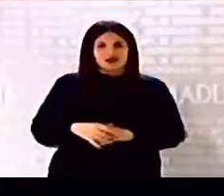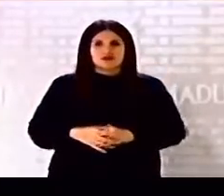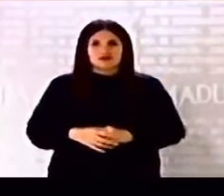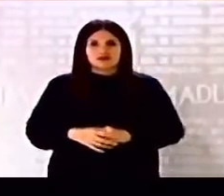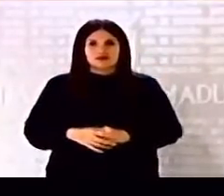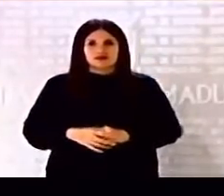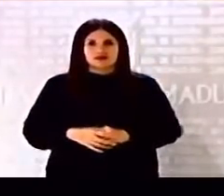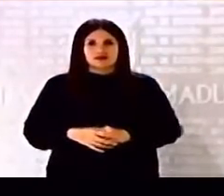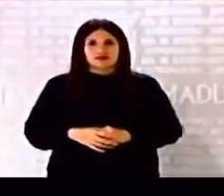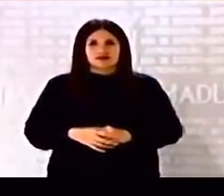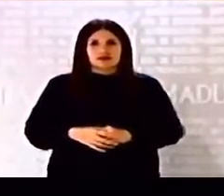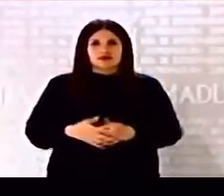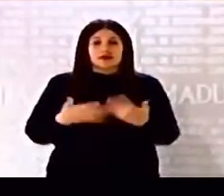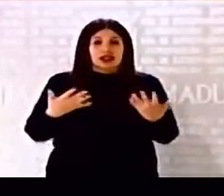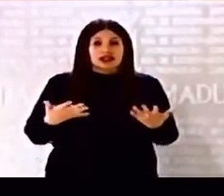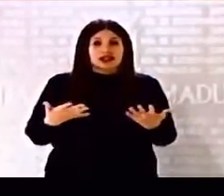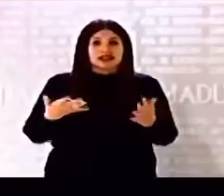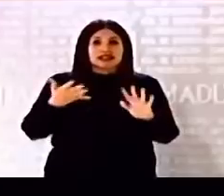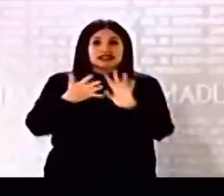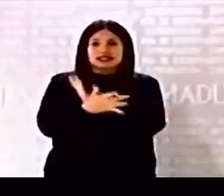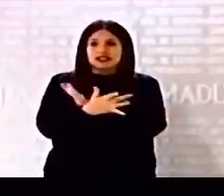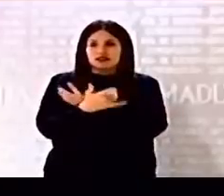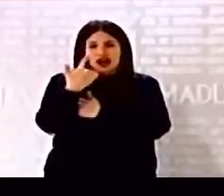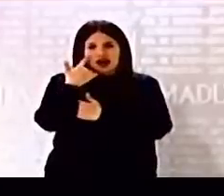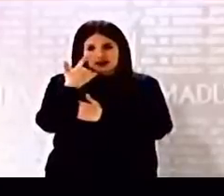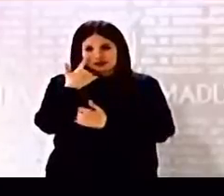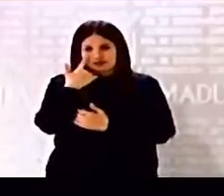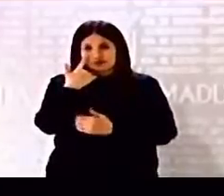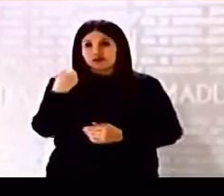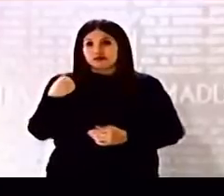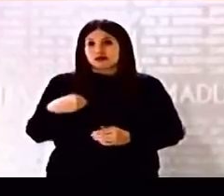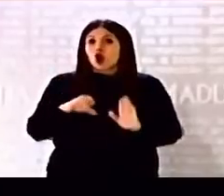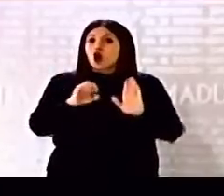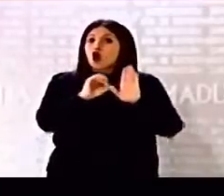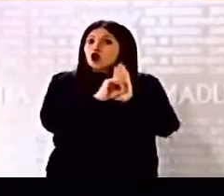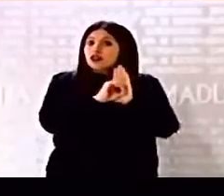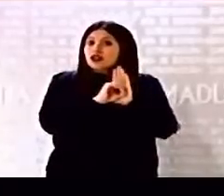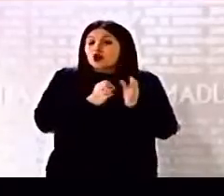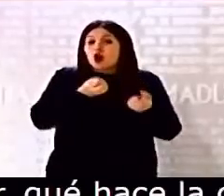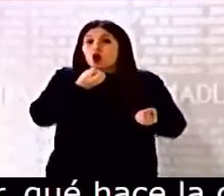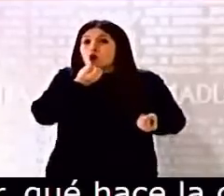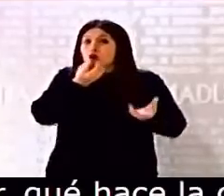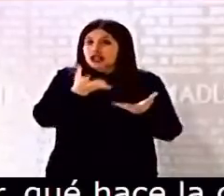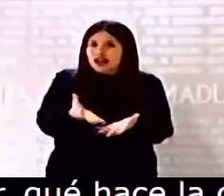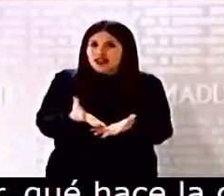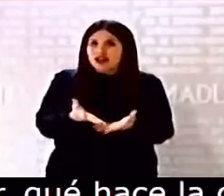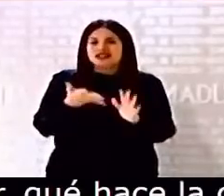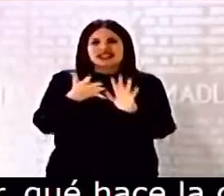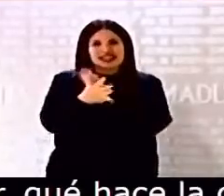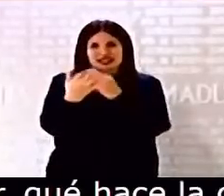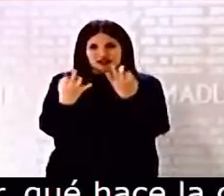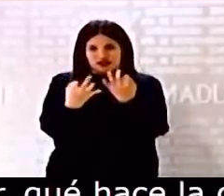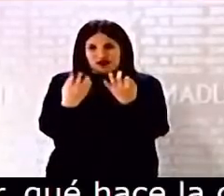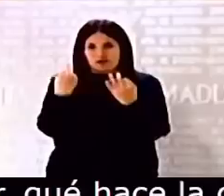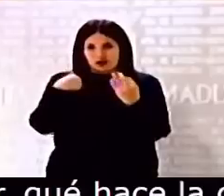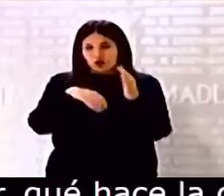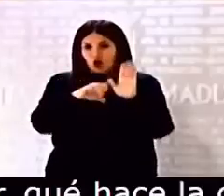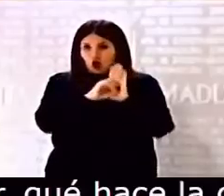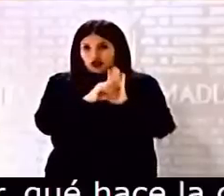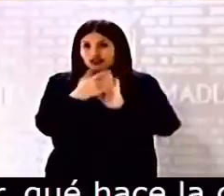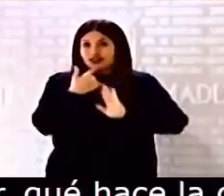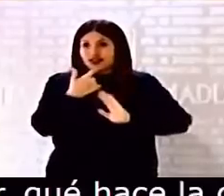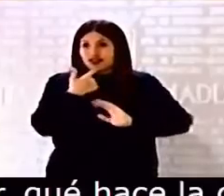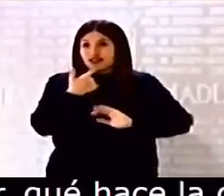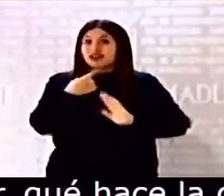Es decir, ¿qué es lo que hace esta orden comunicada? Lo que hace esta orden comunicada es que en el